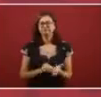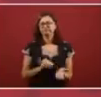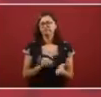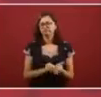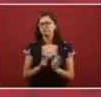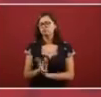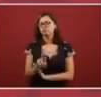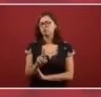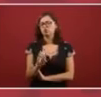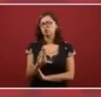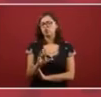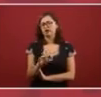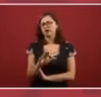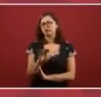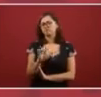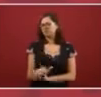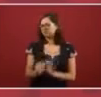todas